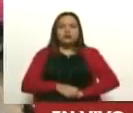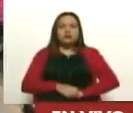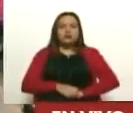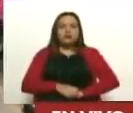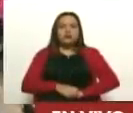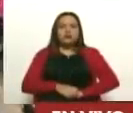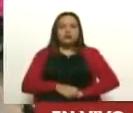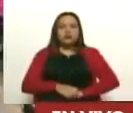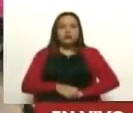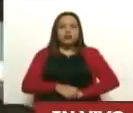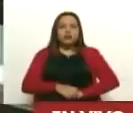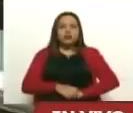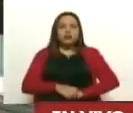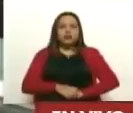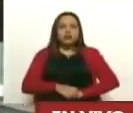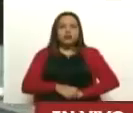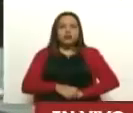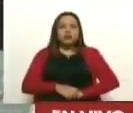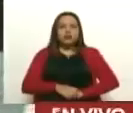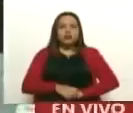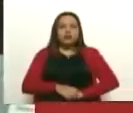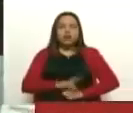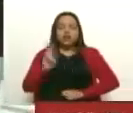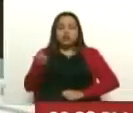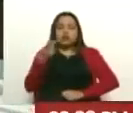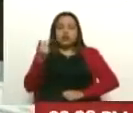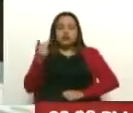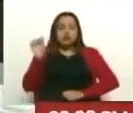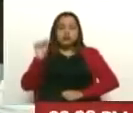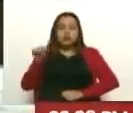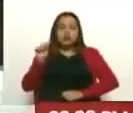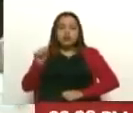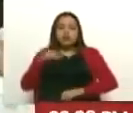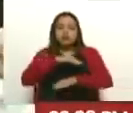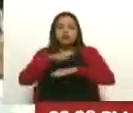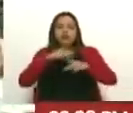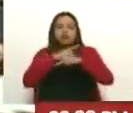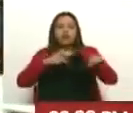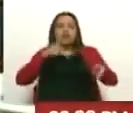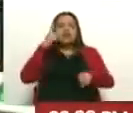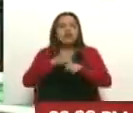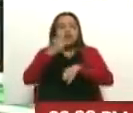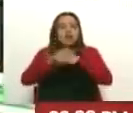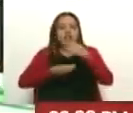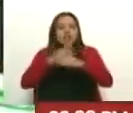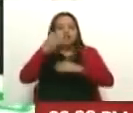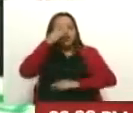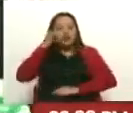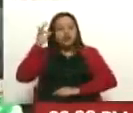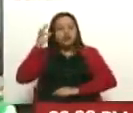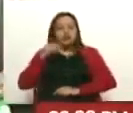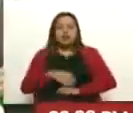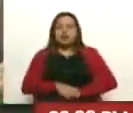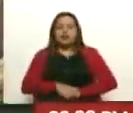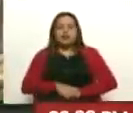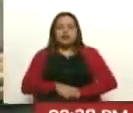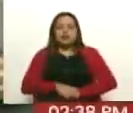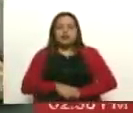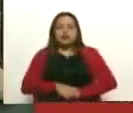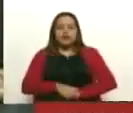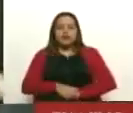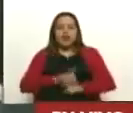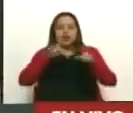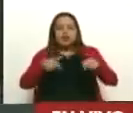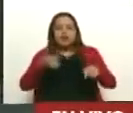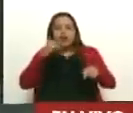siguiente. Segunda, el Ministerio Público deberá crear las fiscalías especializadas. También ha sido tomado en cuenta la ley